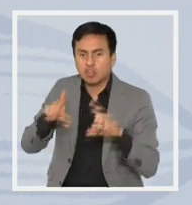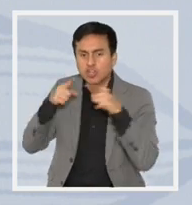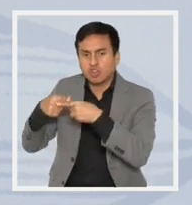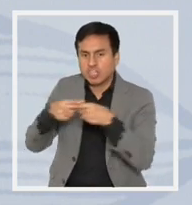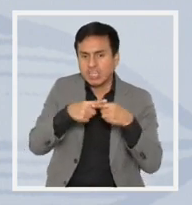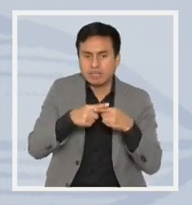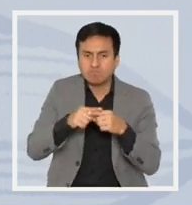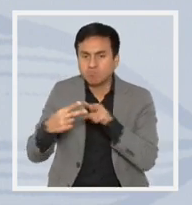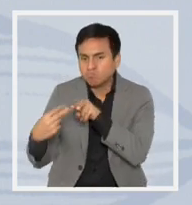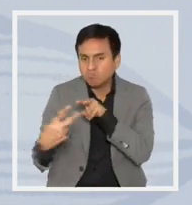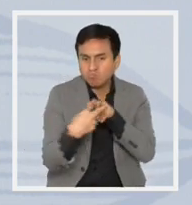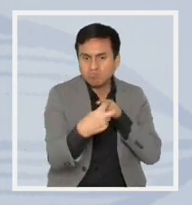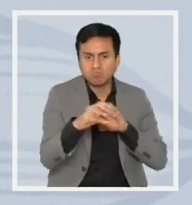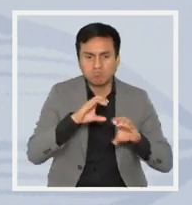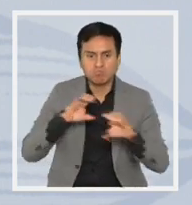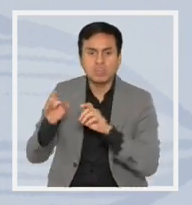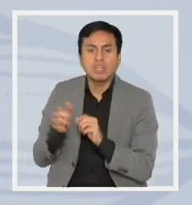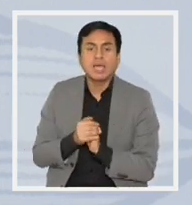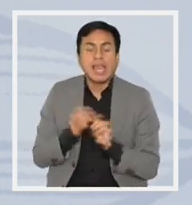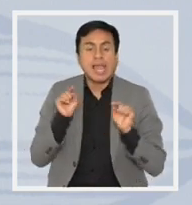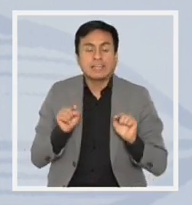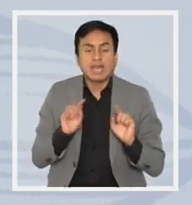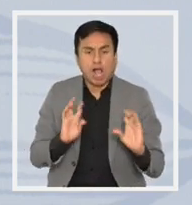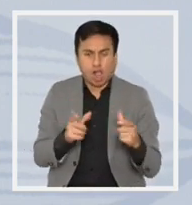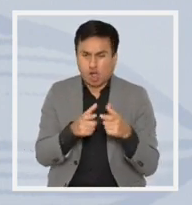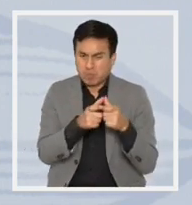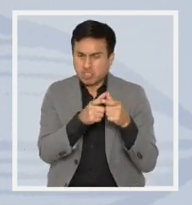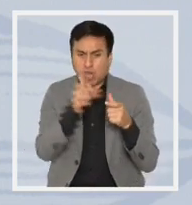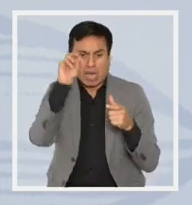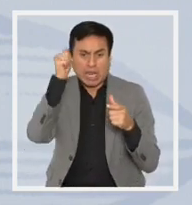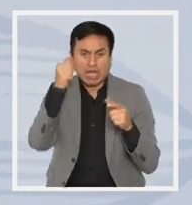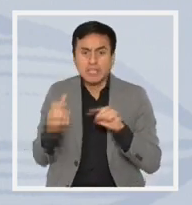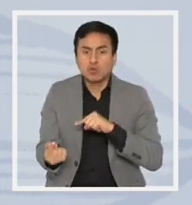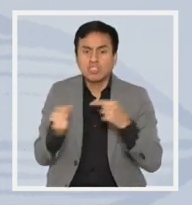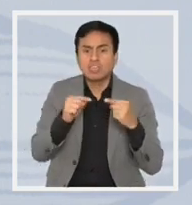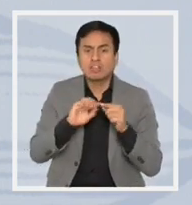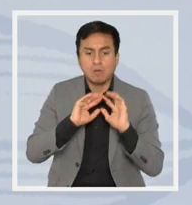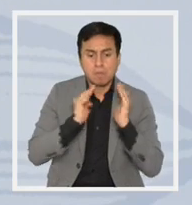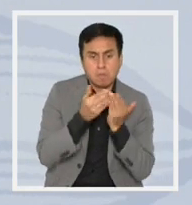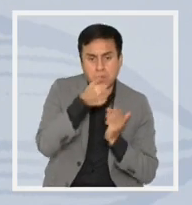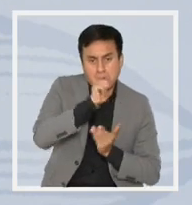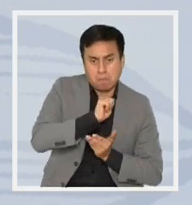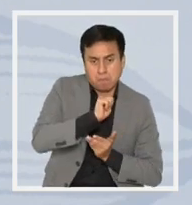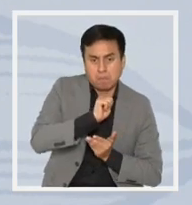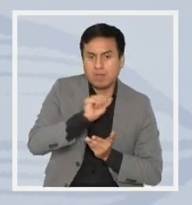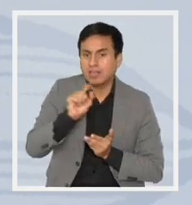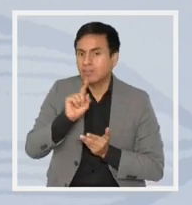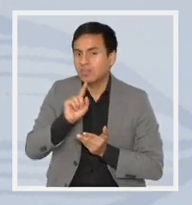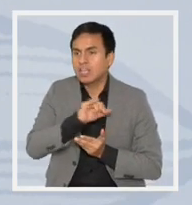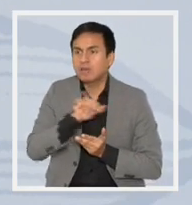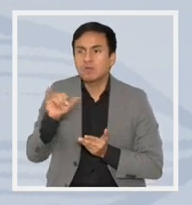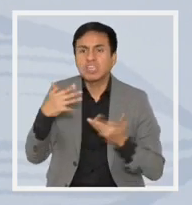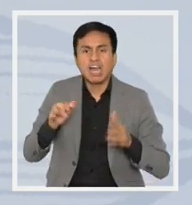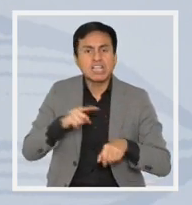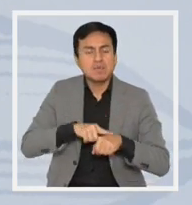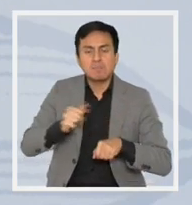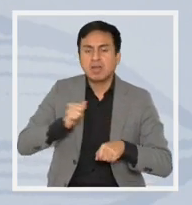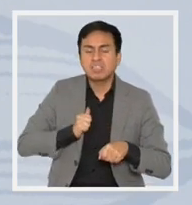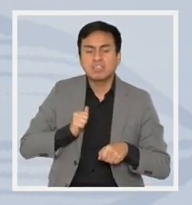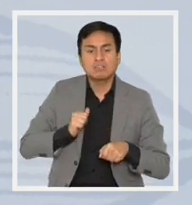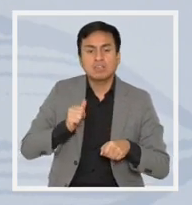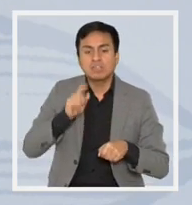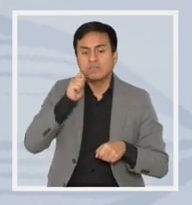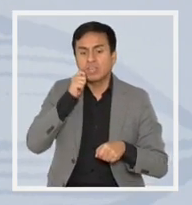sociedad. Esta no es una comisión que se crea para discutir entre 4 paredes y que luego, cumplido el plazo,